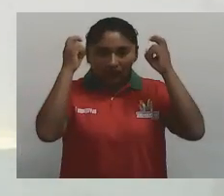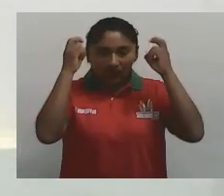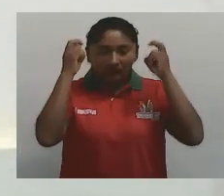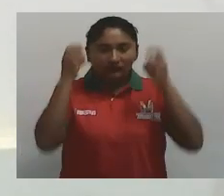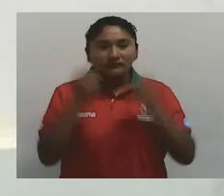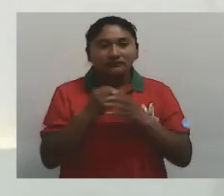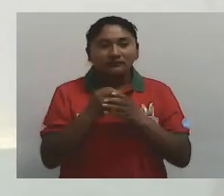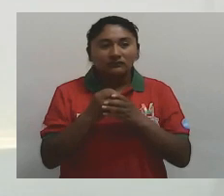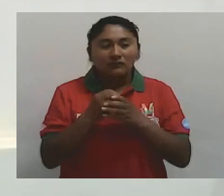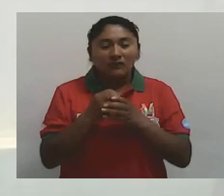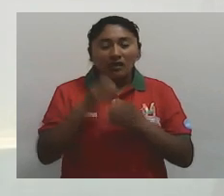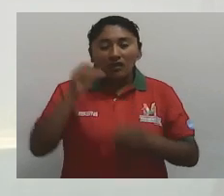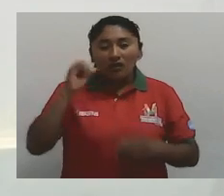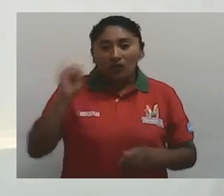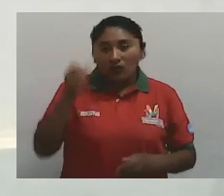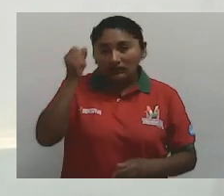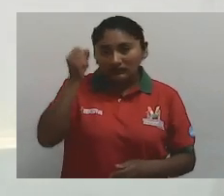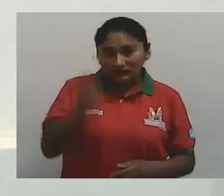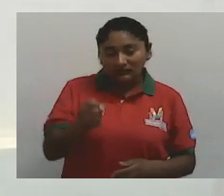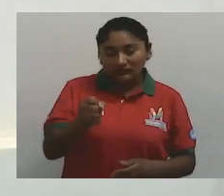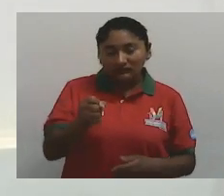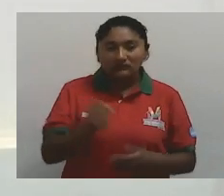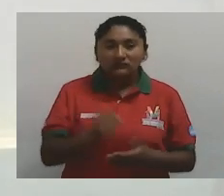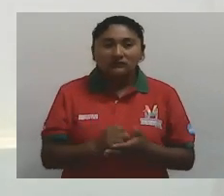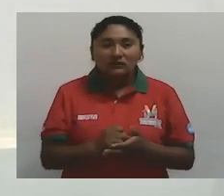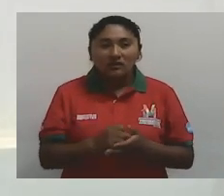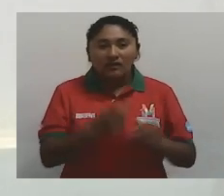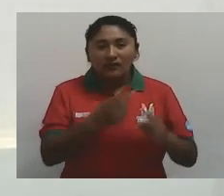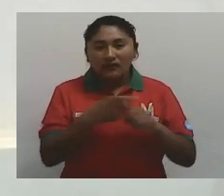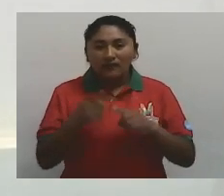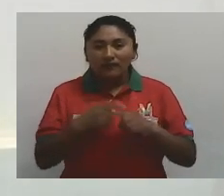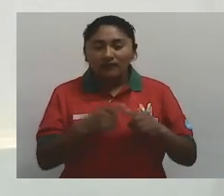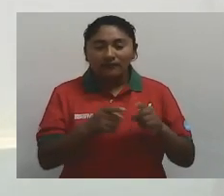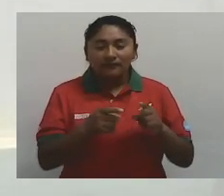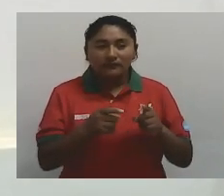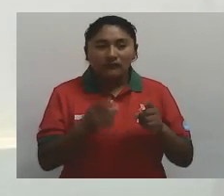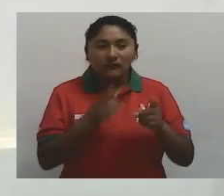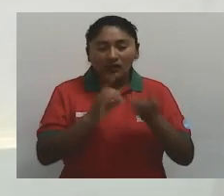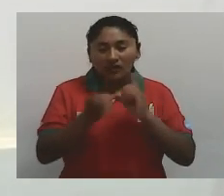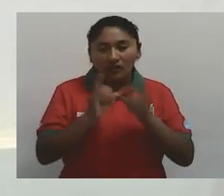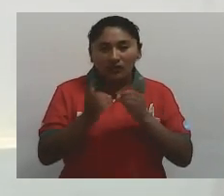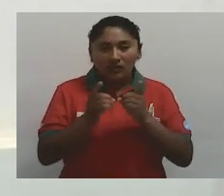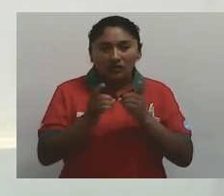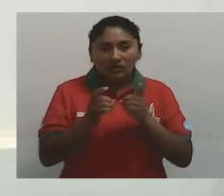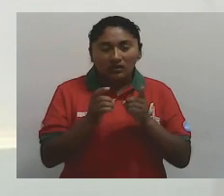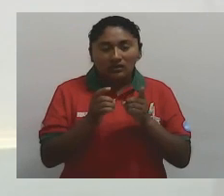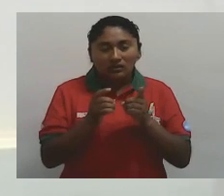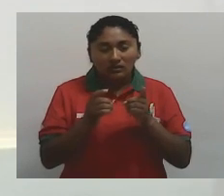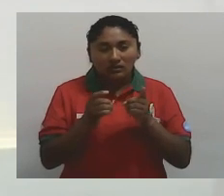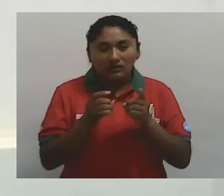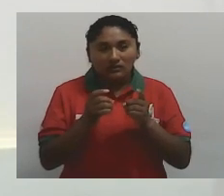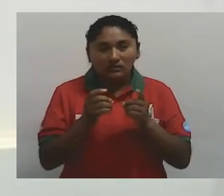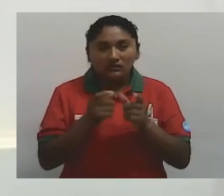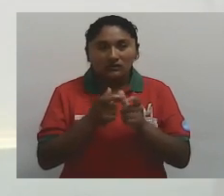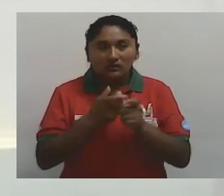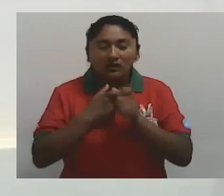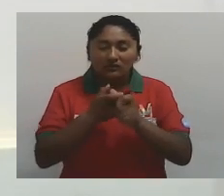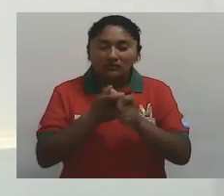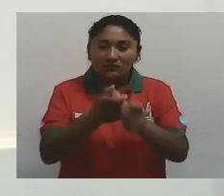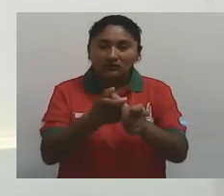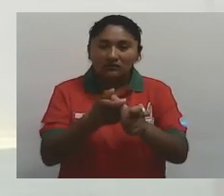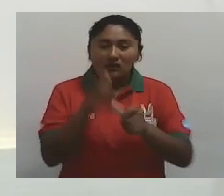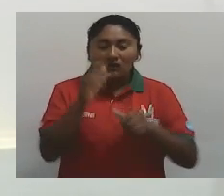las disciplinas de mini atletismo, mini baloncesto, voleibol,